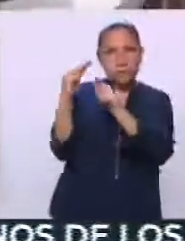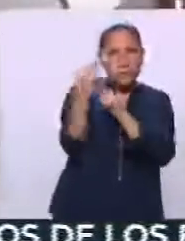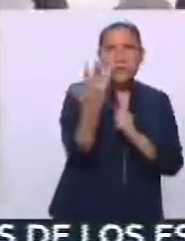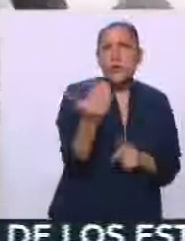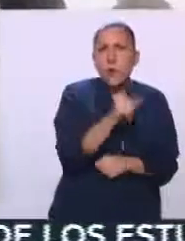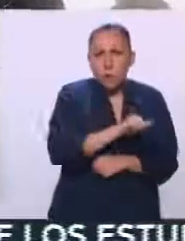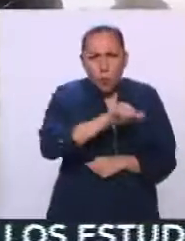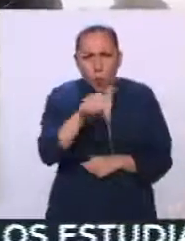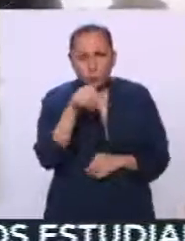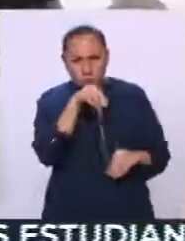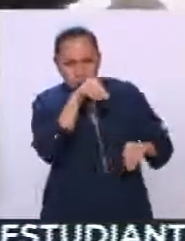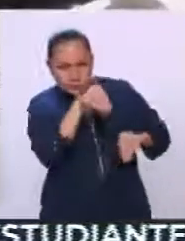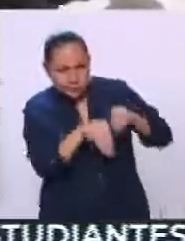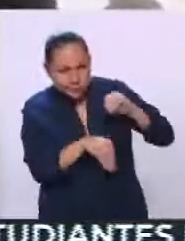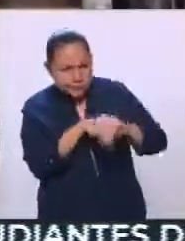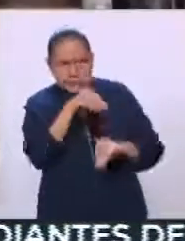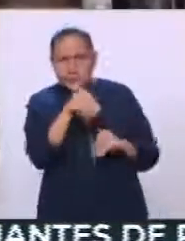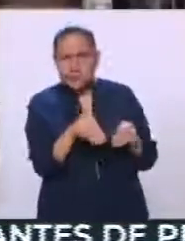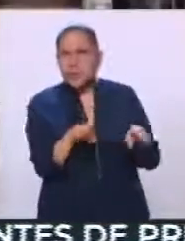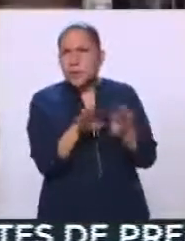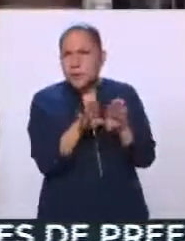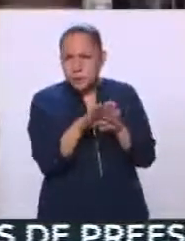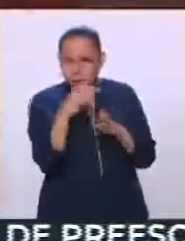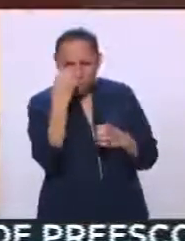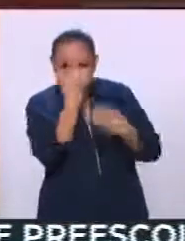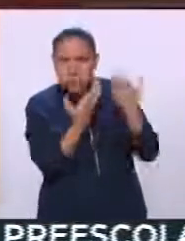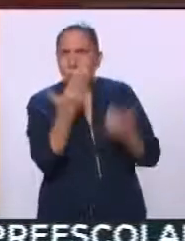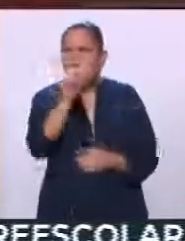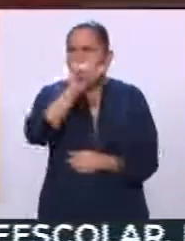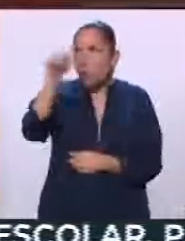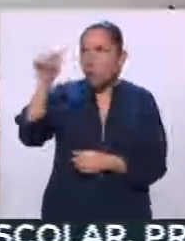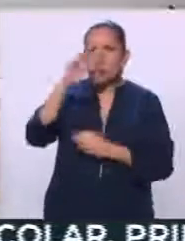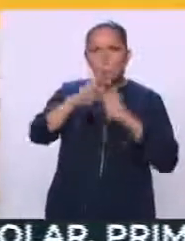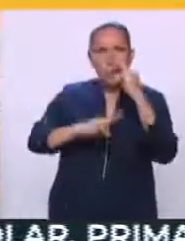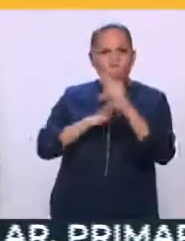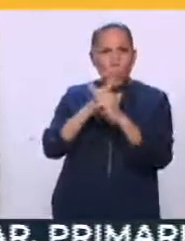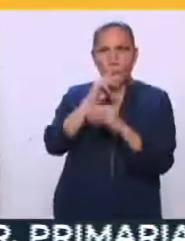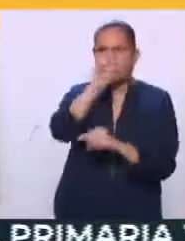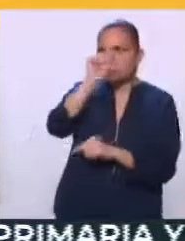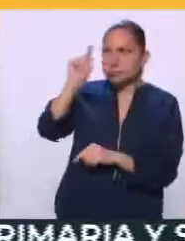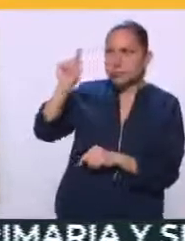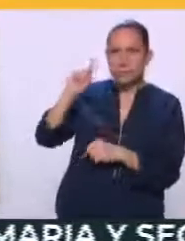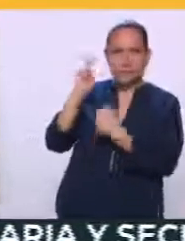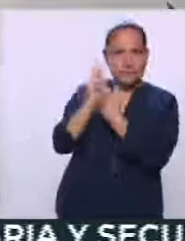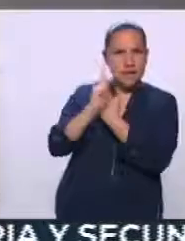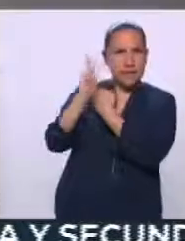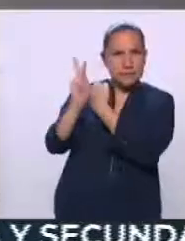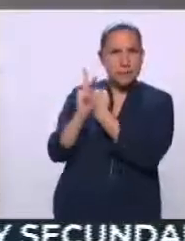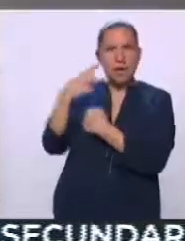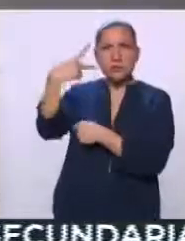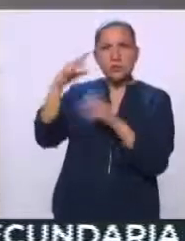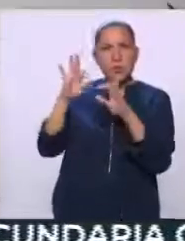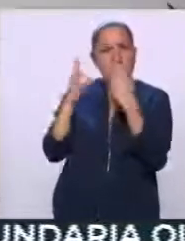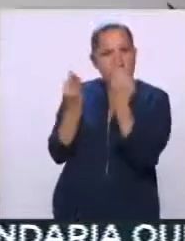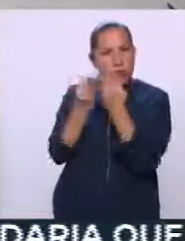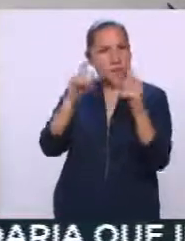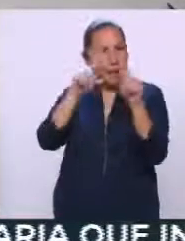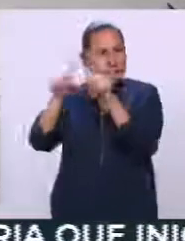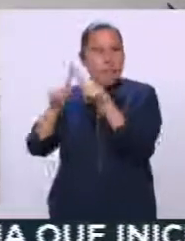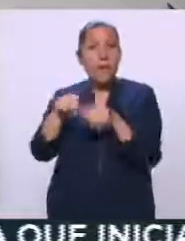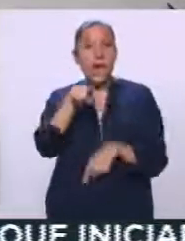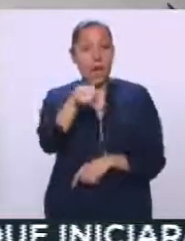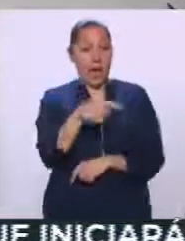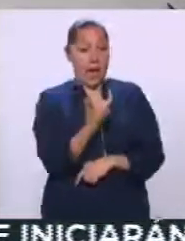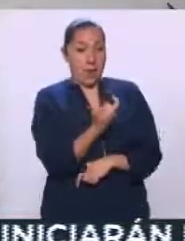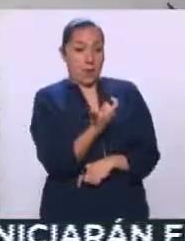recetas, incluso de otras partes del mundo que tengan diferentes perspectivas respecto a diferentes temas, que no se agote solamente en la economía de los números, sino